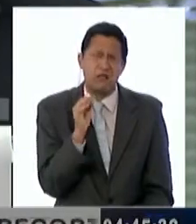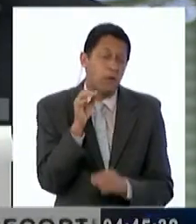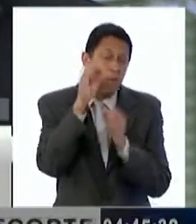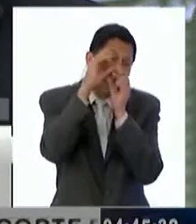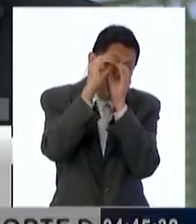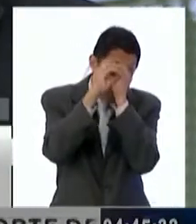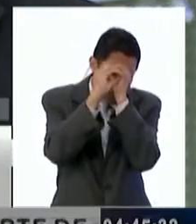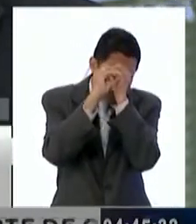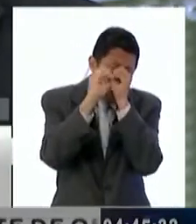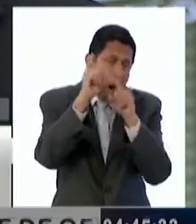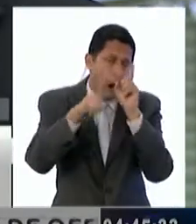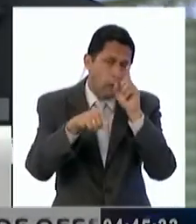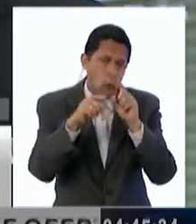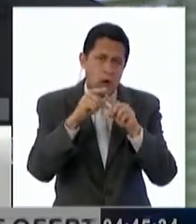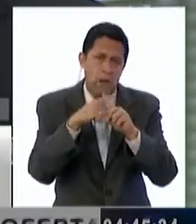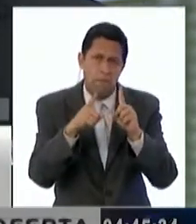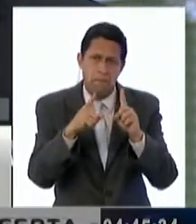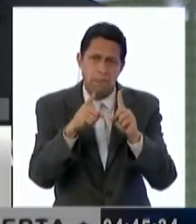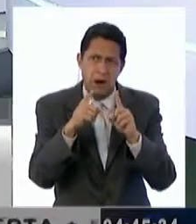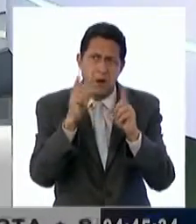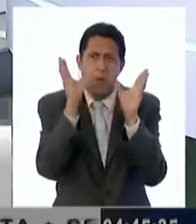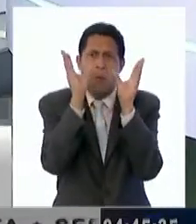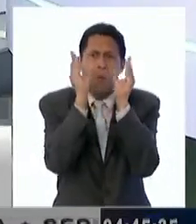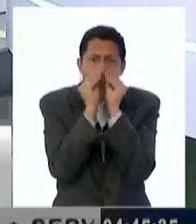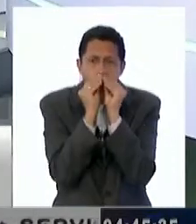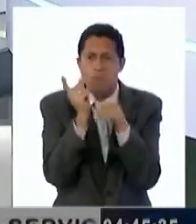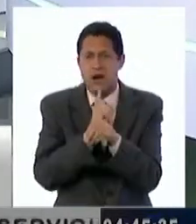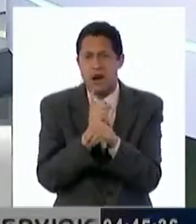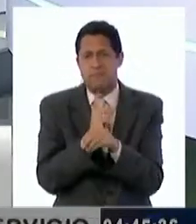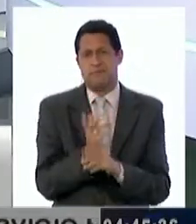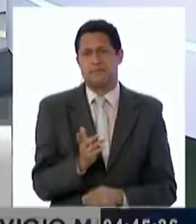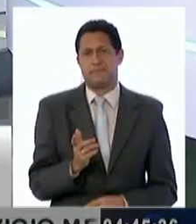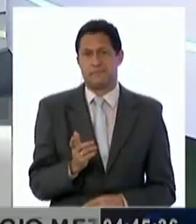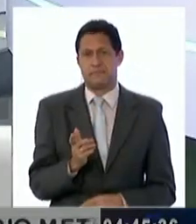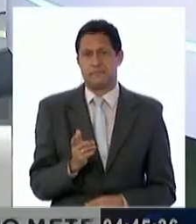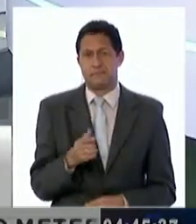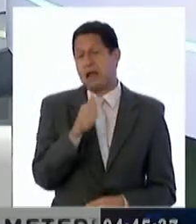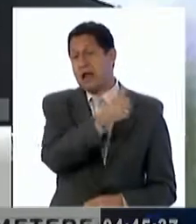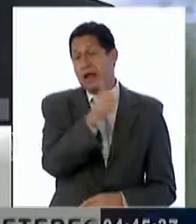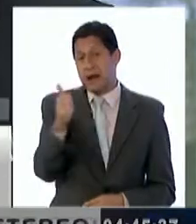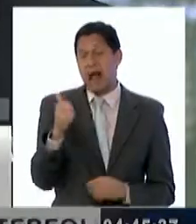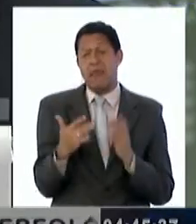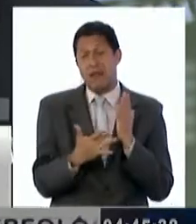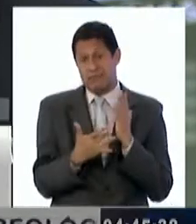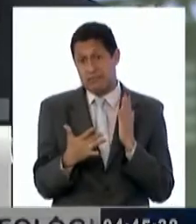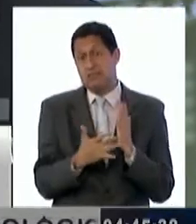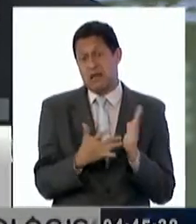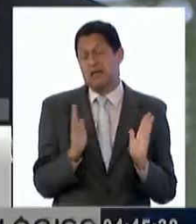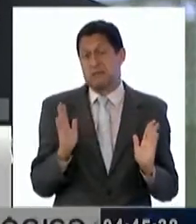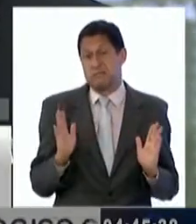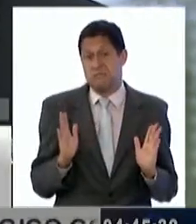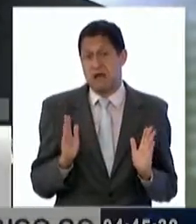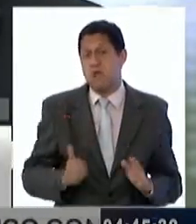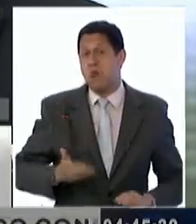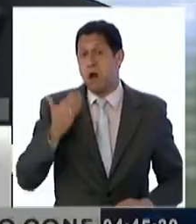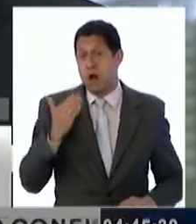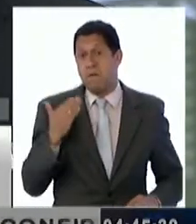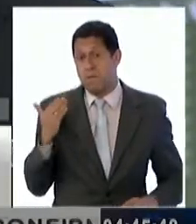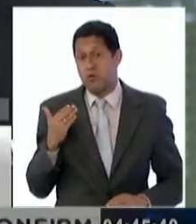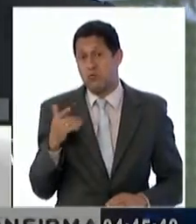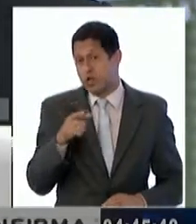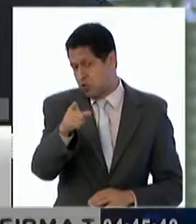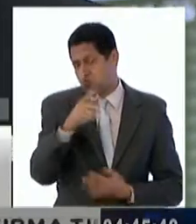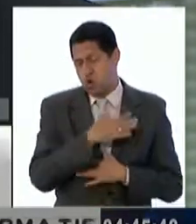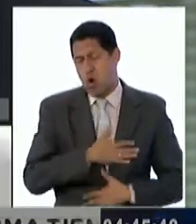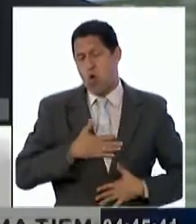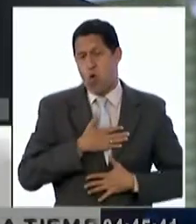pero también tienden a desinflamar más rápido y definitivamente cada técnica pues lo importante es que su cirujano se